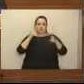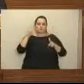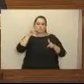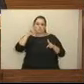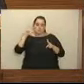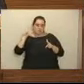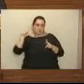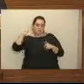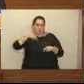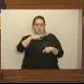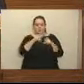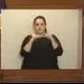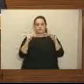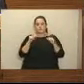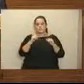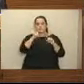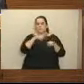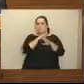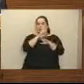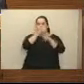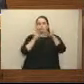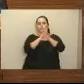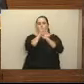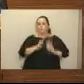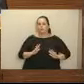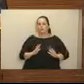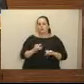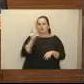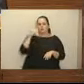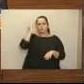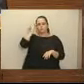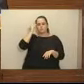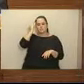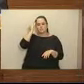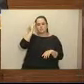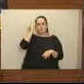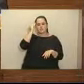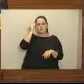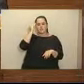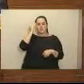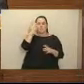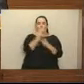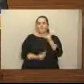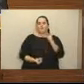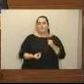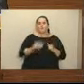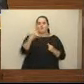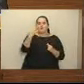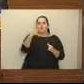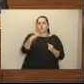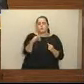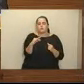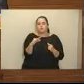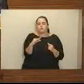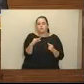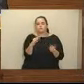Asturias? Y, finalmente, ¿cree usted que su único error y el de su partido en este